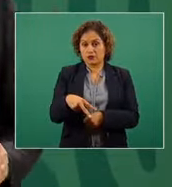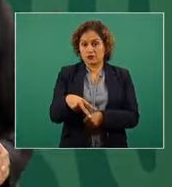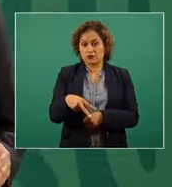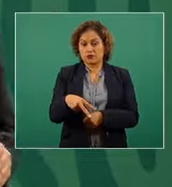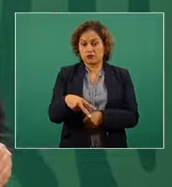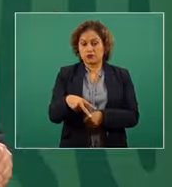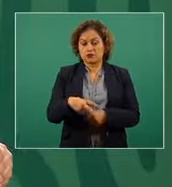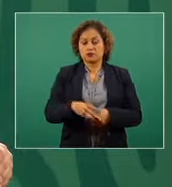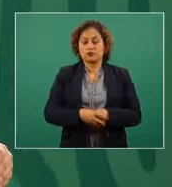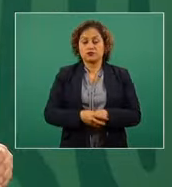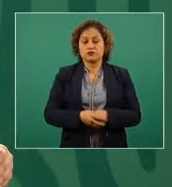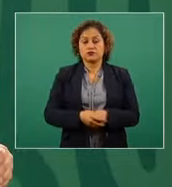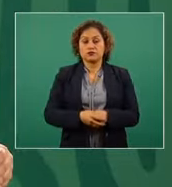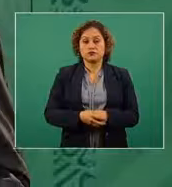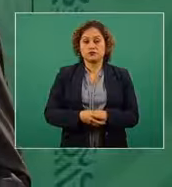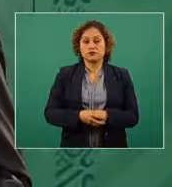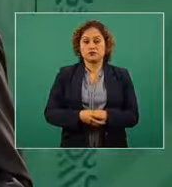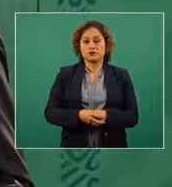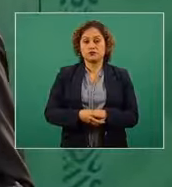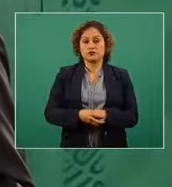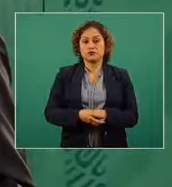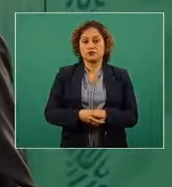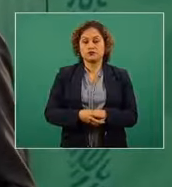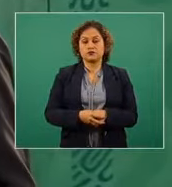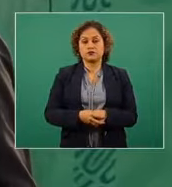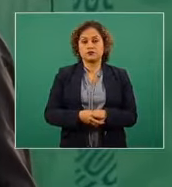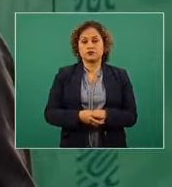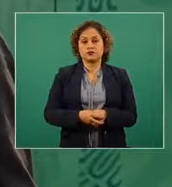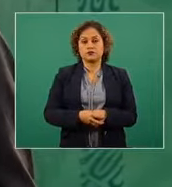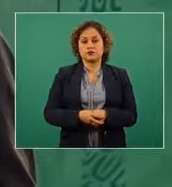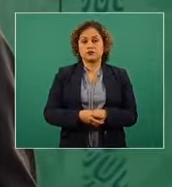extranjero, no